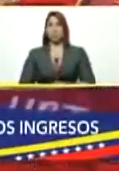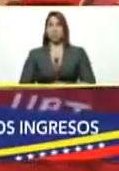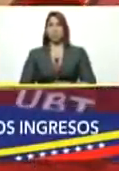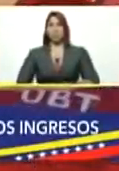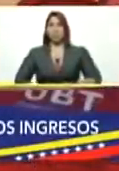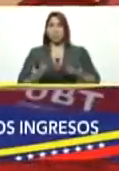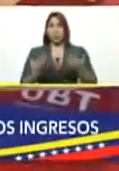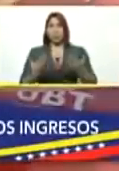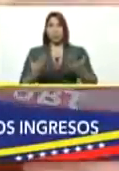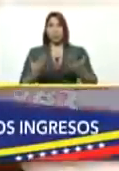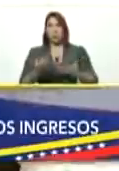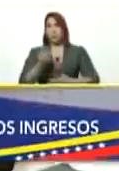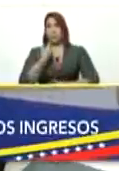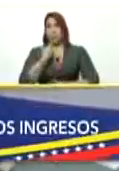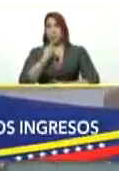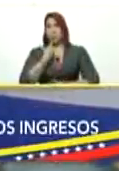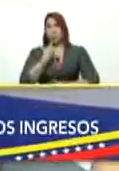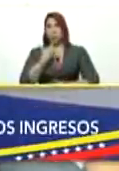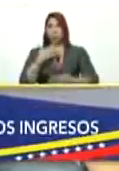traer los tratamientos